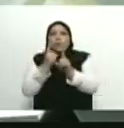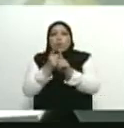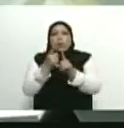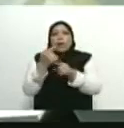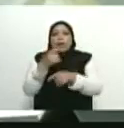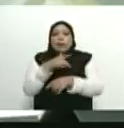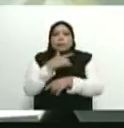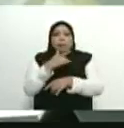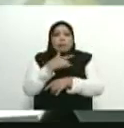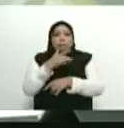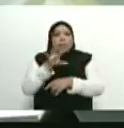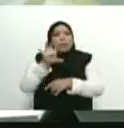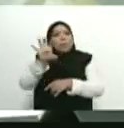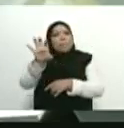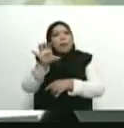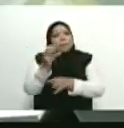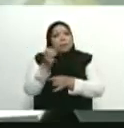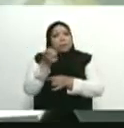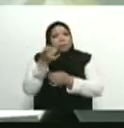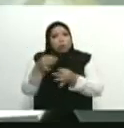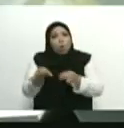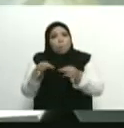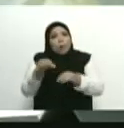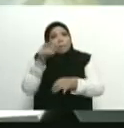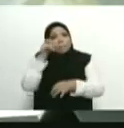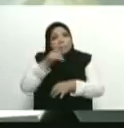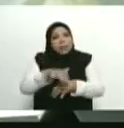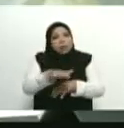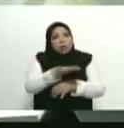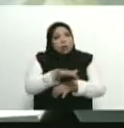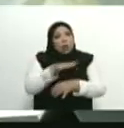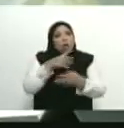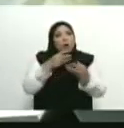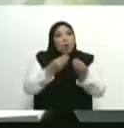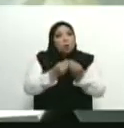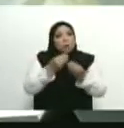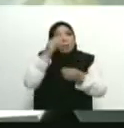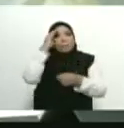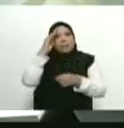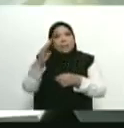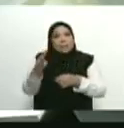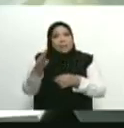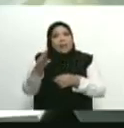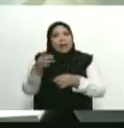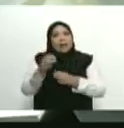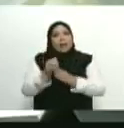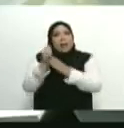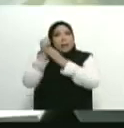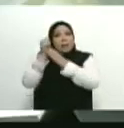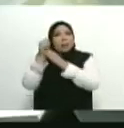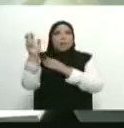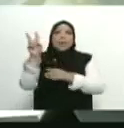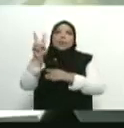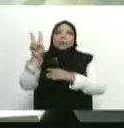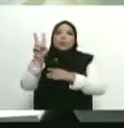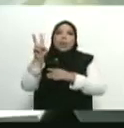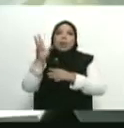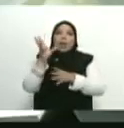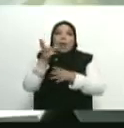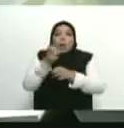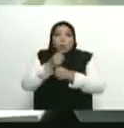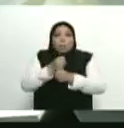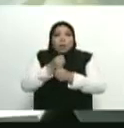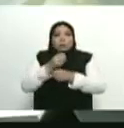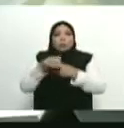patriotismo, el pueblo de a pie, junto a militares patriotas comprometidos hasta la